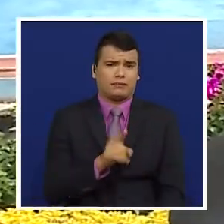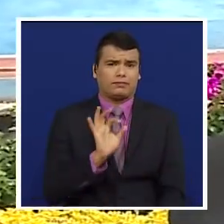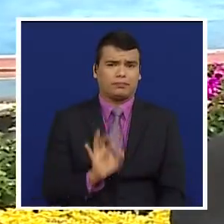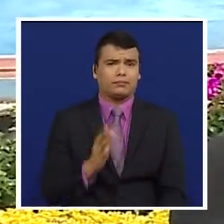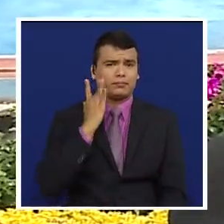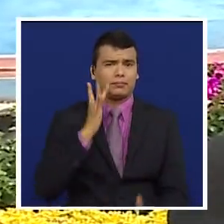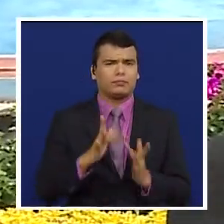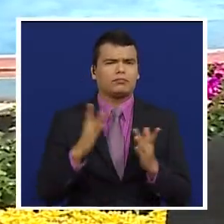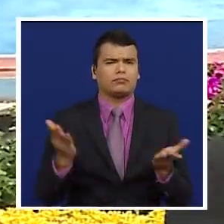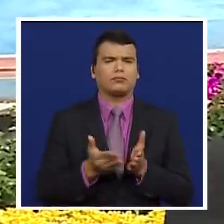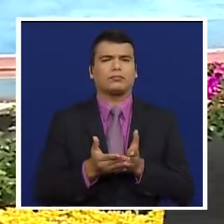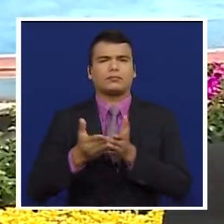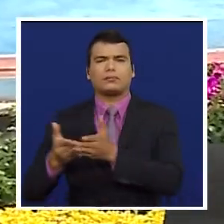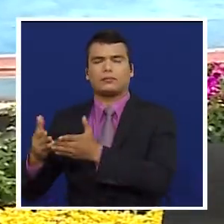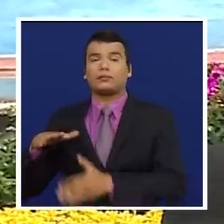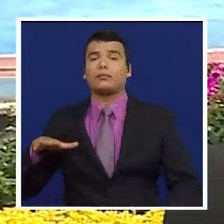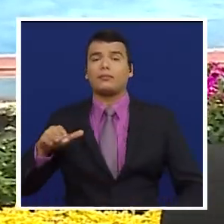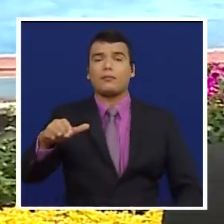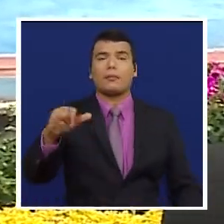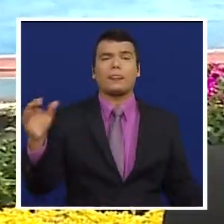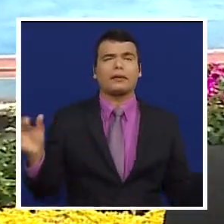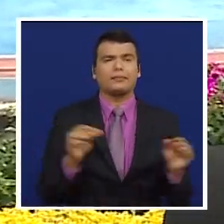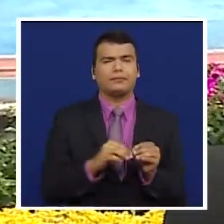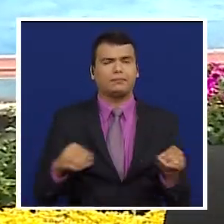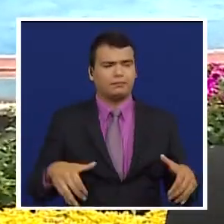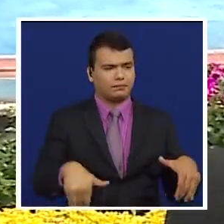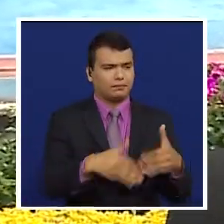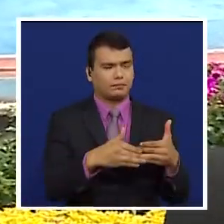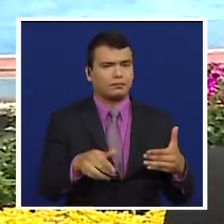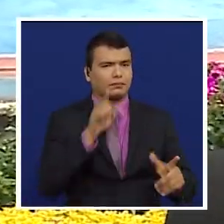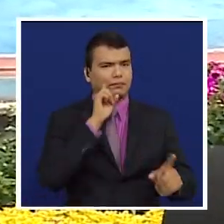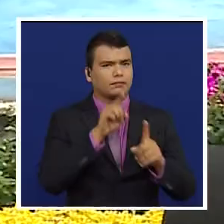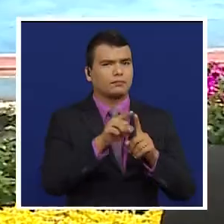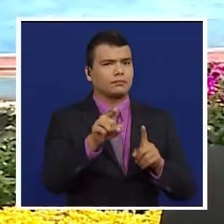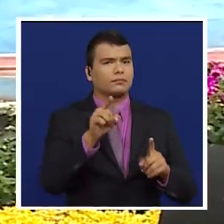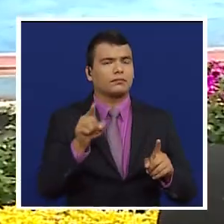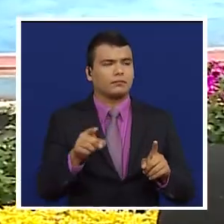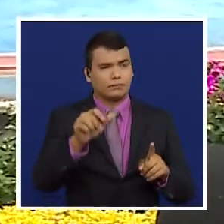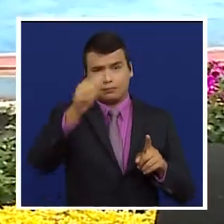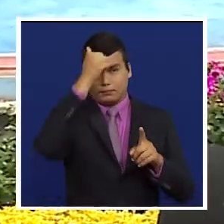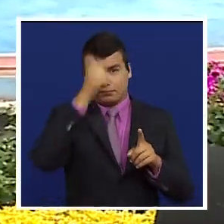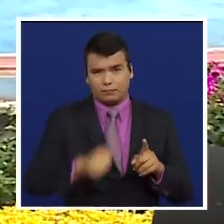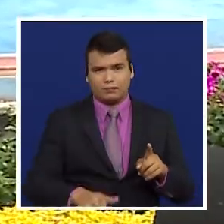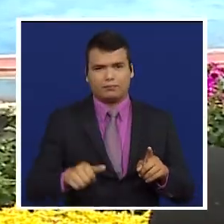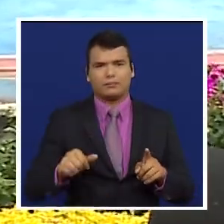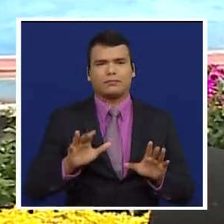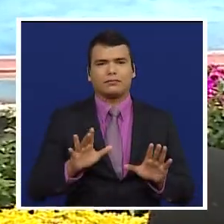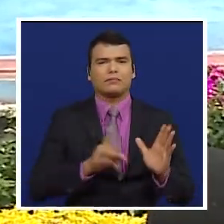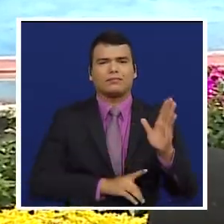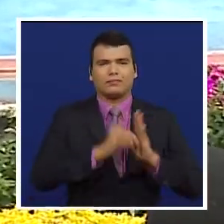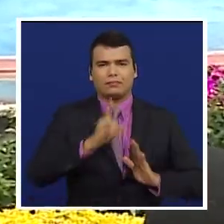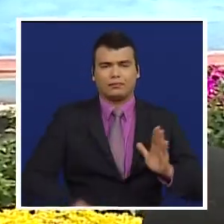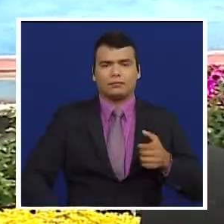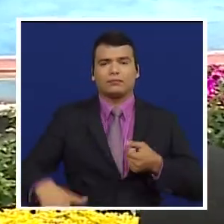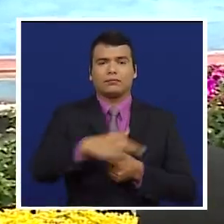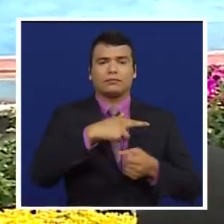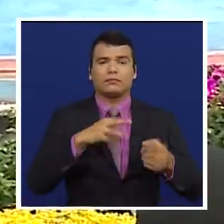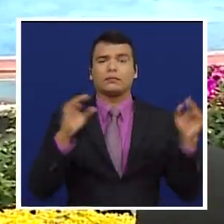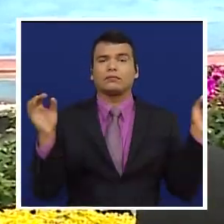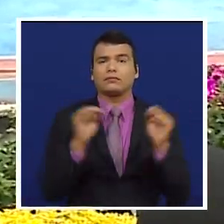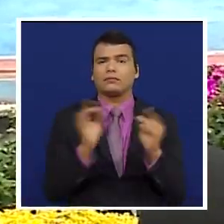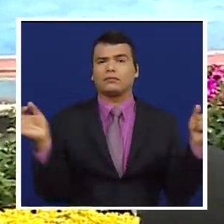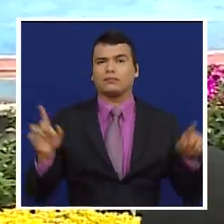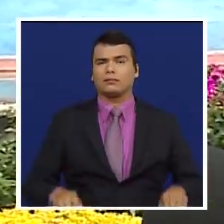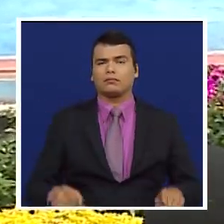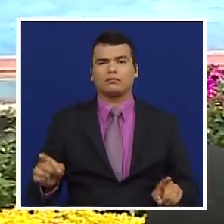puerto de Buenaventura y las vías de desarrollo que tiene toda la región, y estamos en el enclave